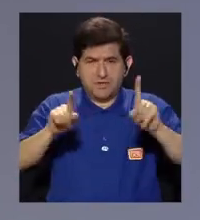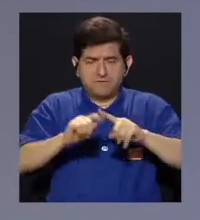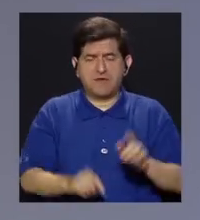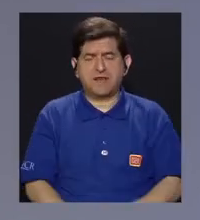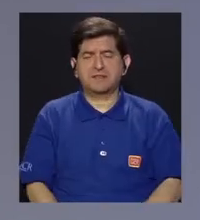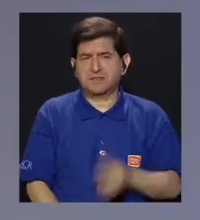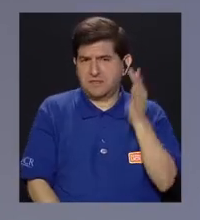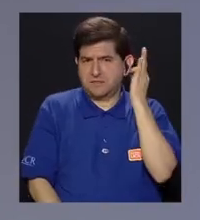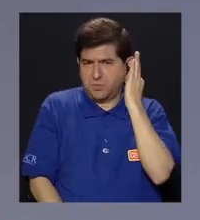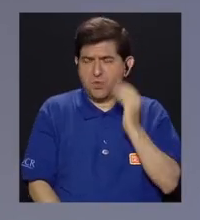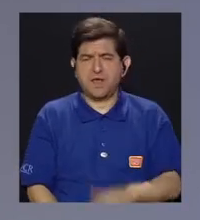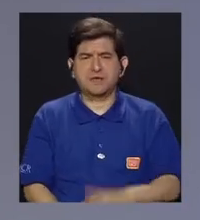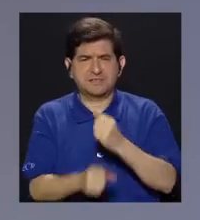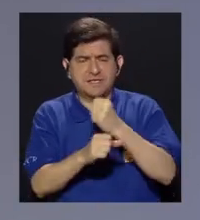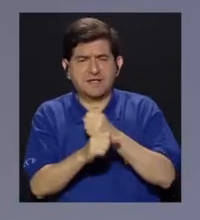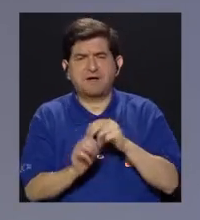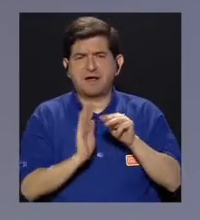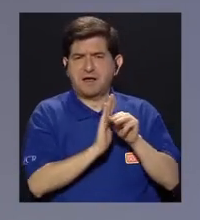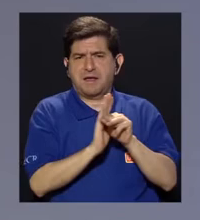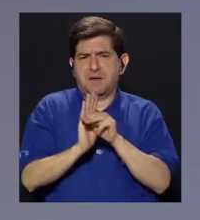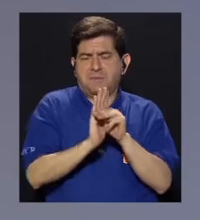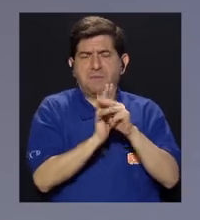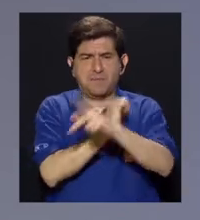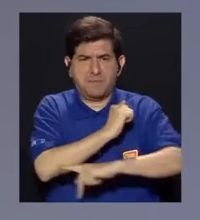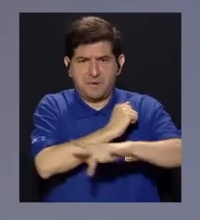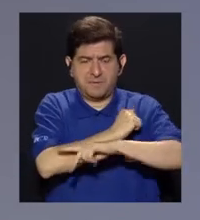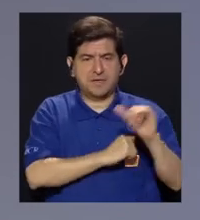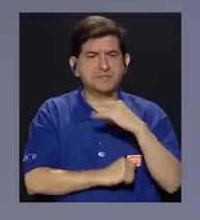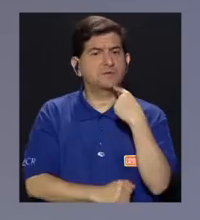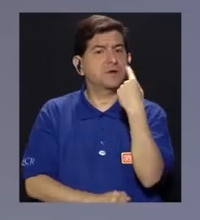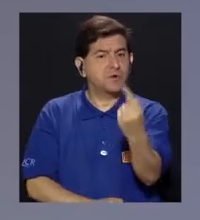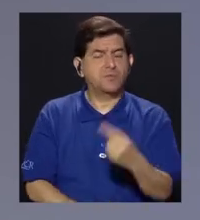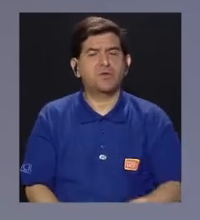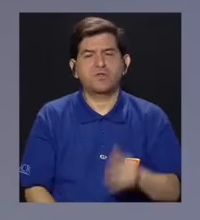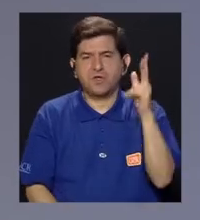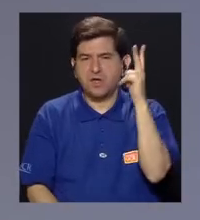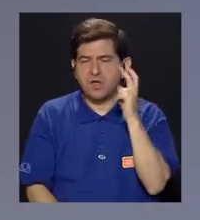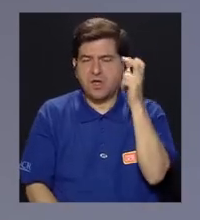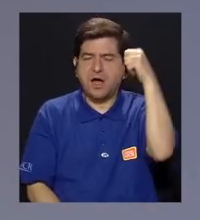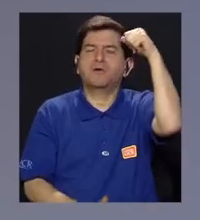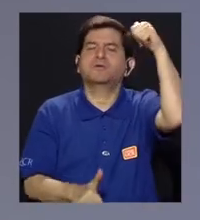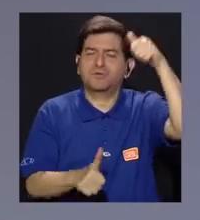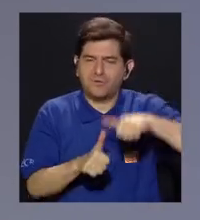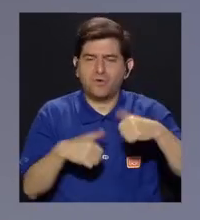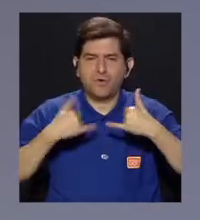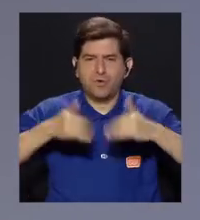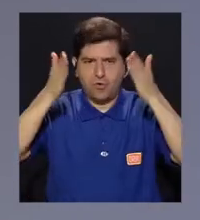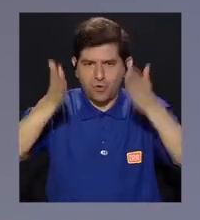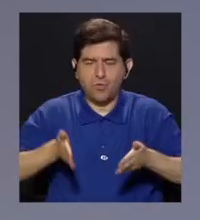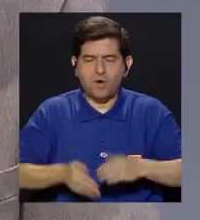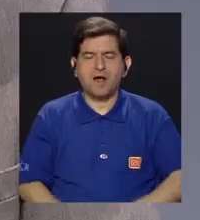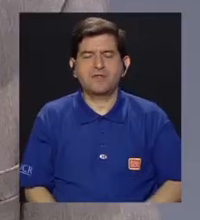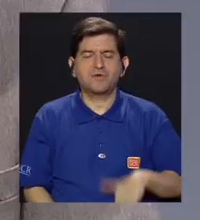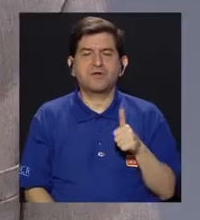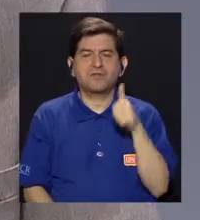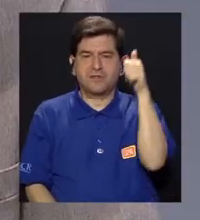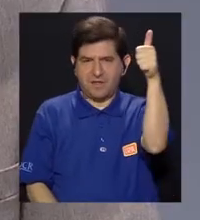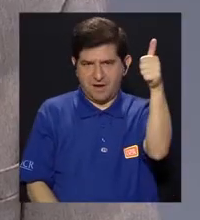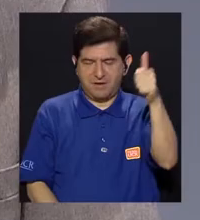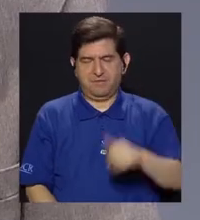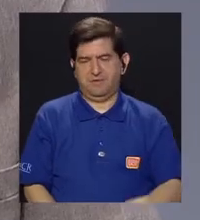con muchos números en el país también hemos encontrado como comentaba usted el audio muy reconocido de un jugador de liga deportiva